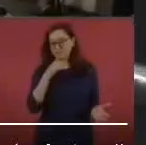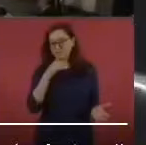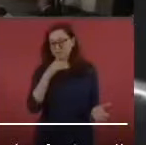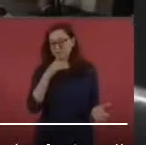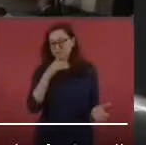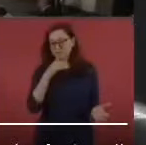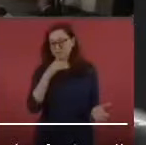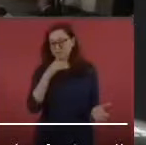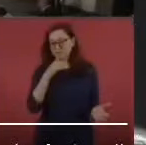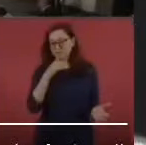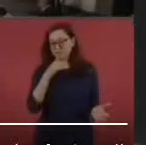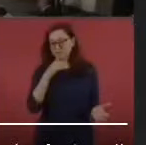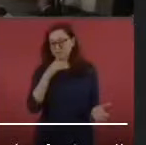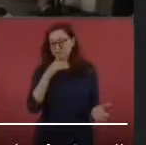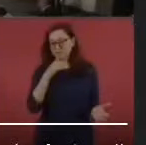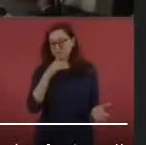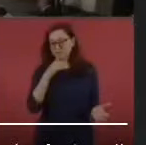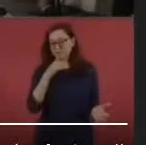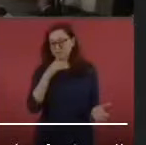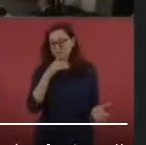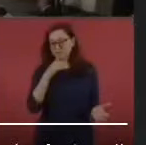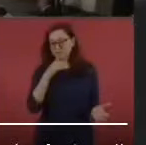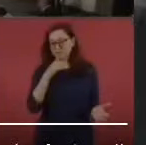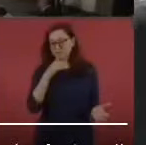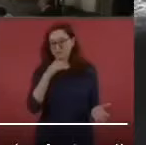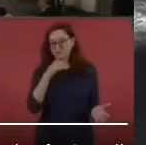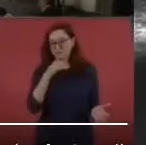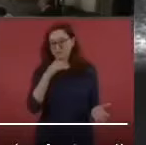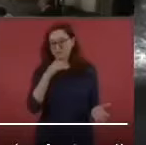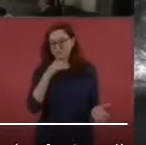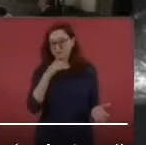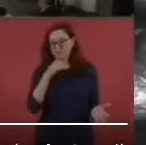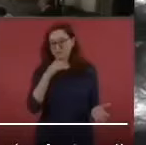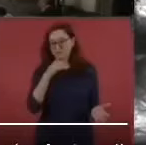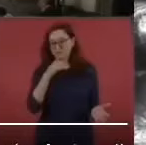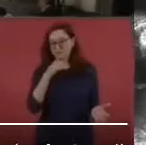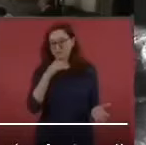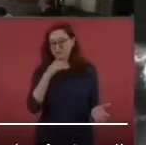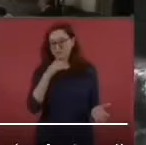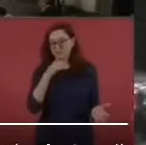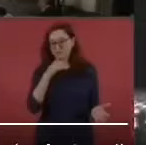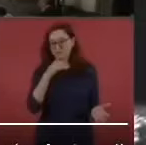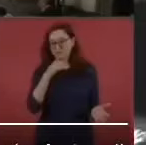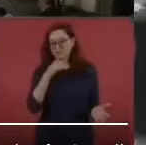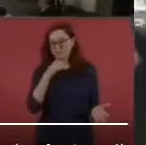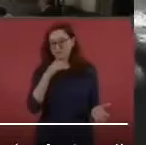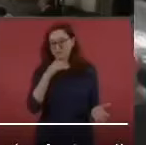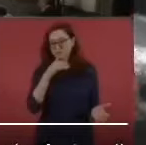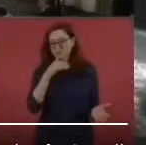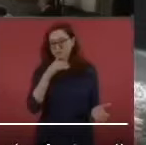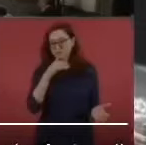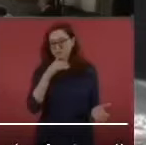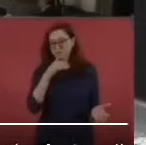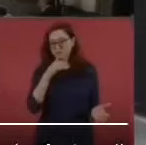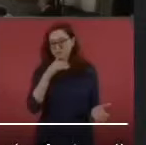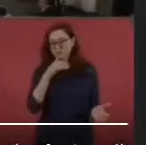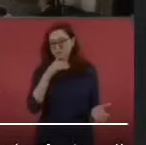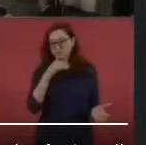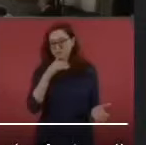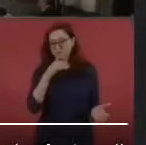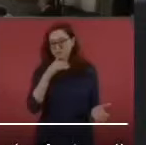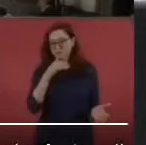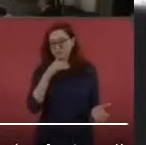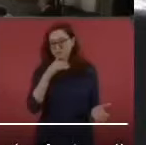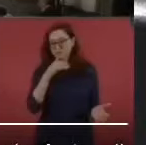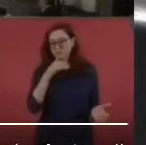Biden hoy tiene esa reunión con la gente en donde va a hablar, va a exponer su